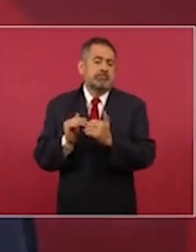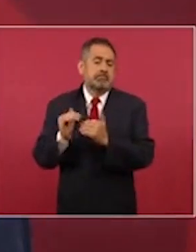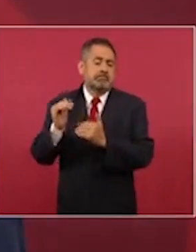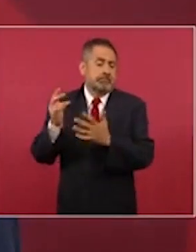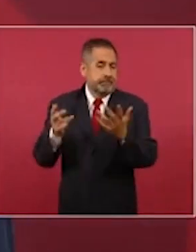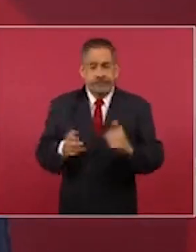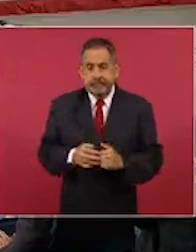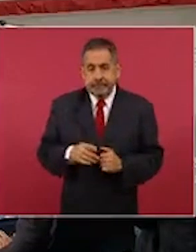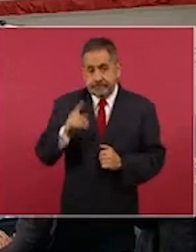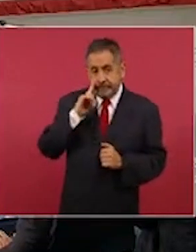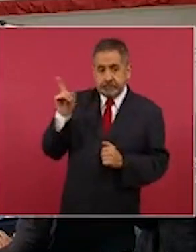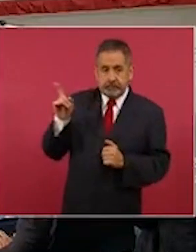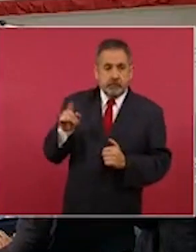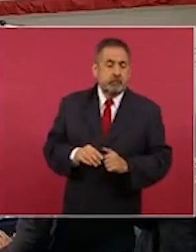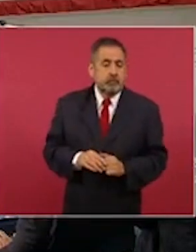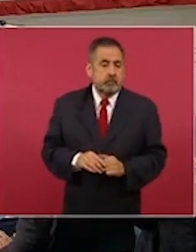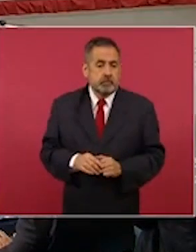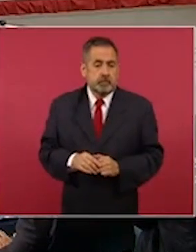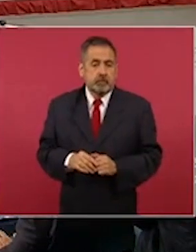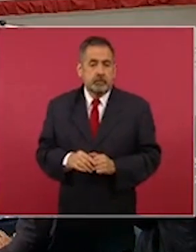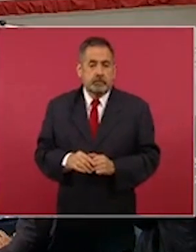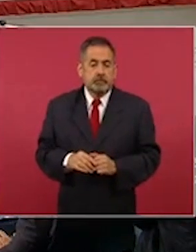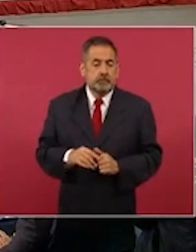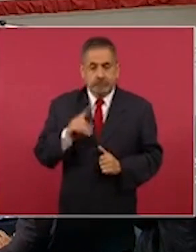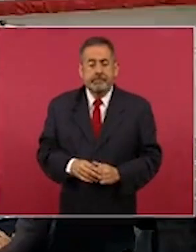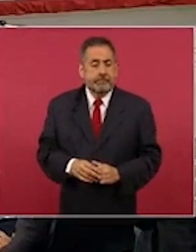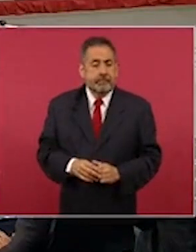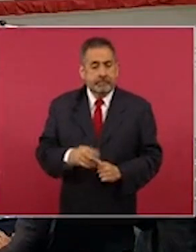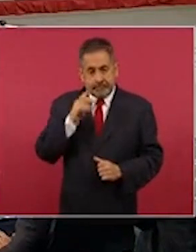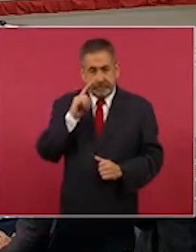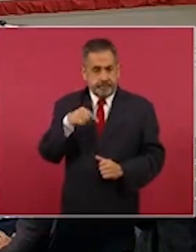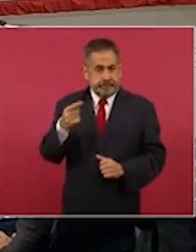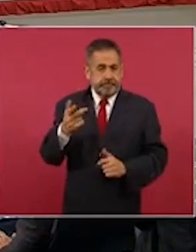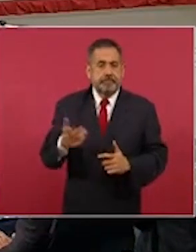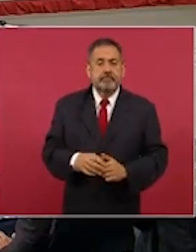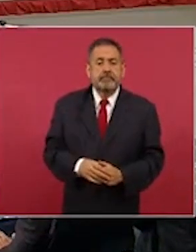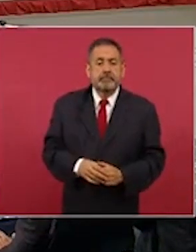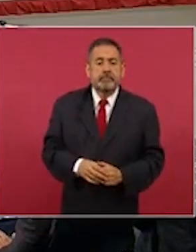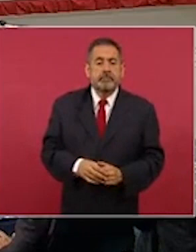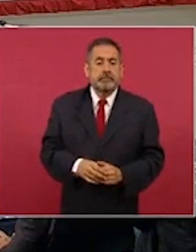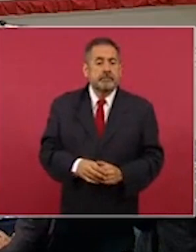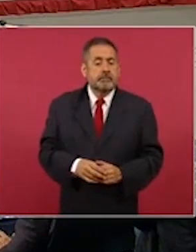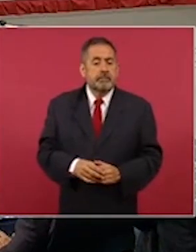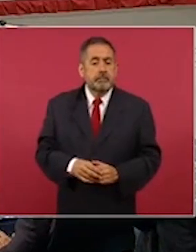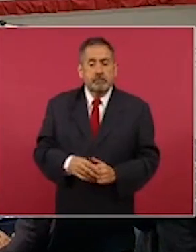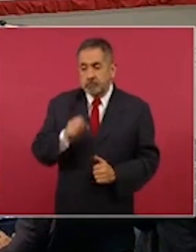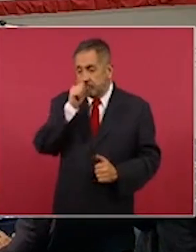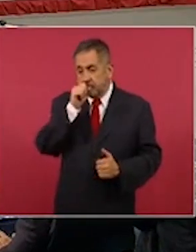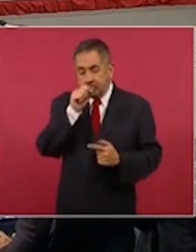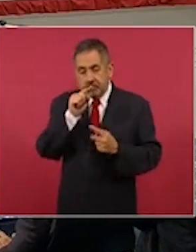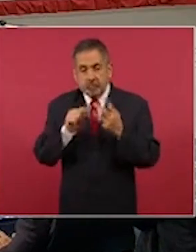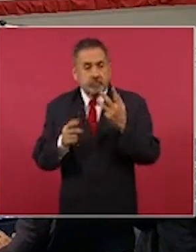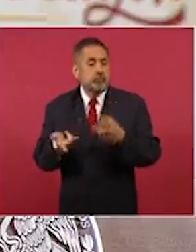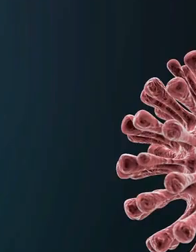registrados 13,722 casos activos con una tasa de incidencia de 10.5 por 100.000 habitantes la tasa